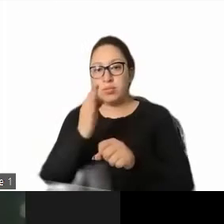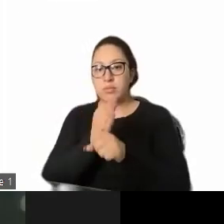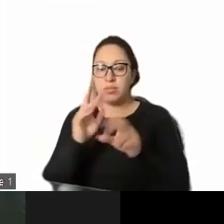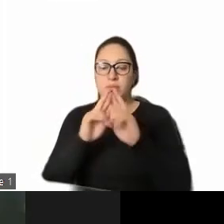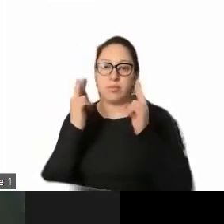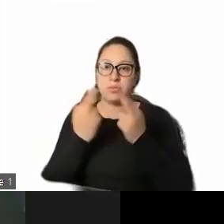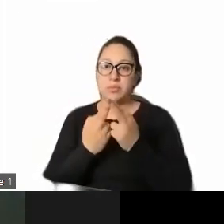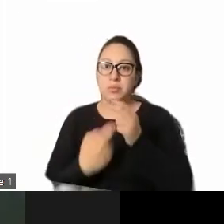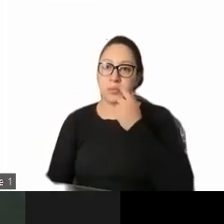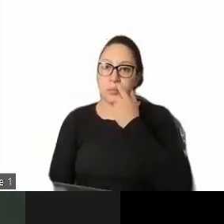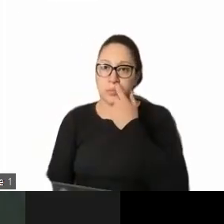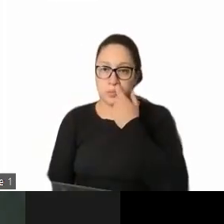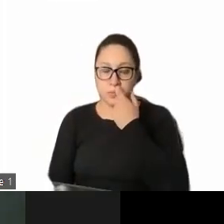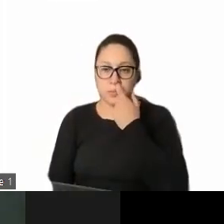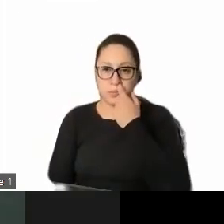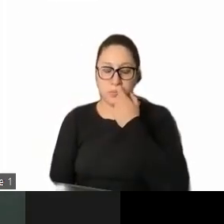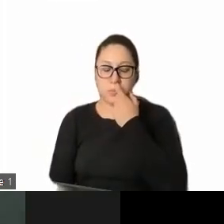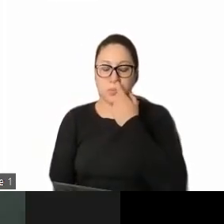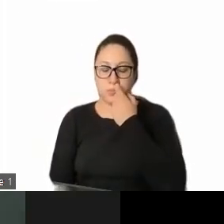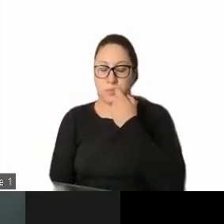trabajos de esta sesión.